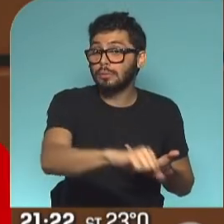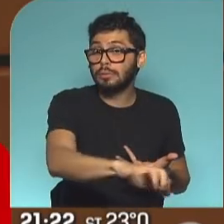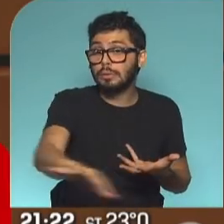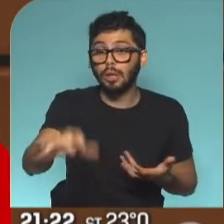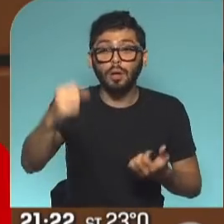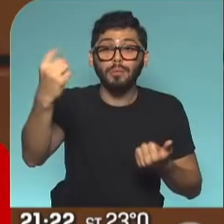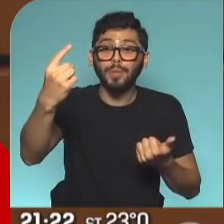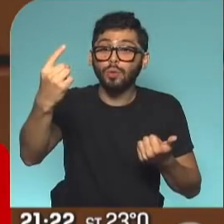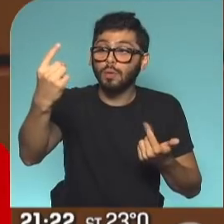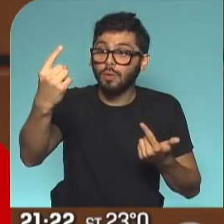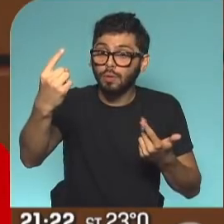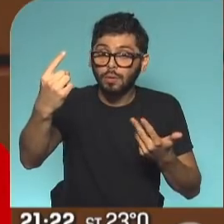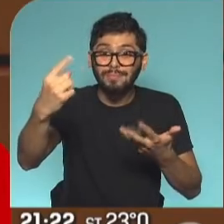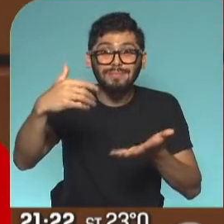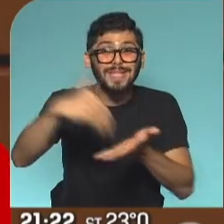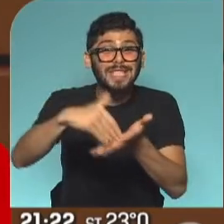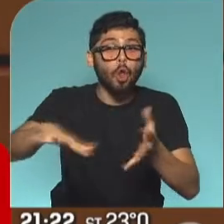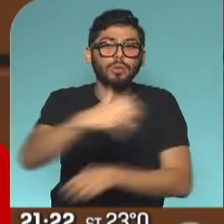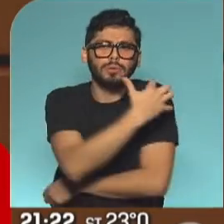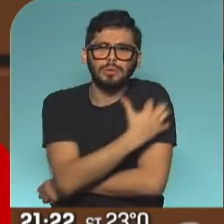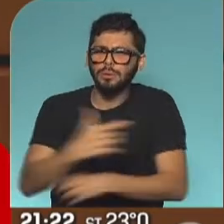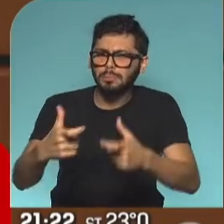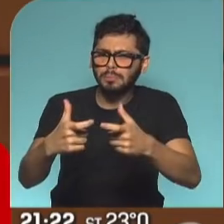minuto a millones de seres humanos.